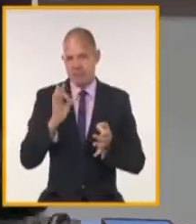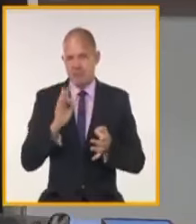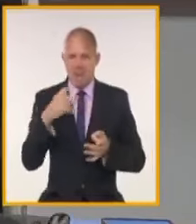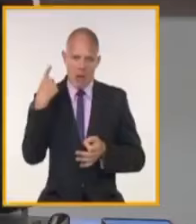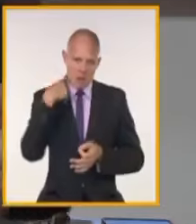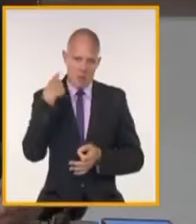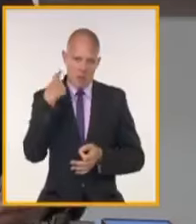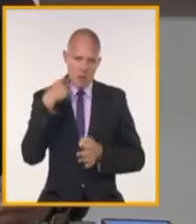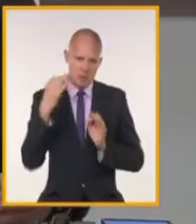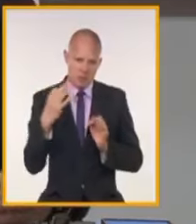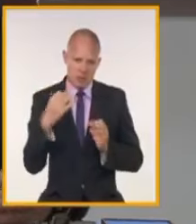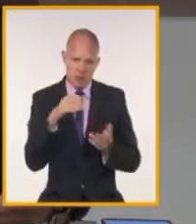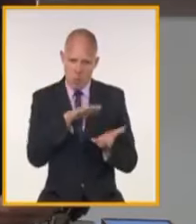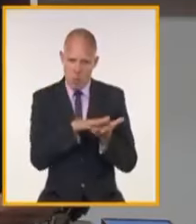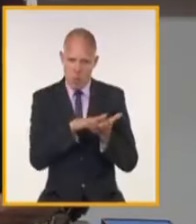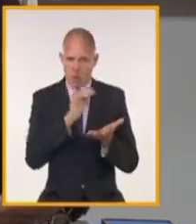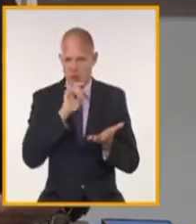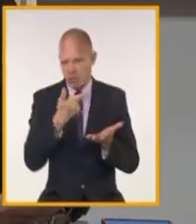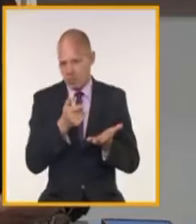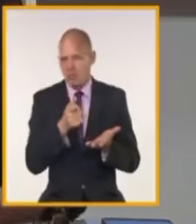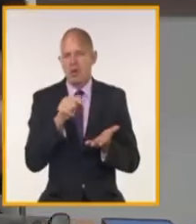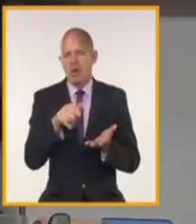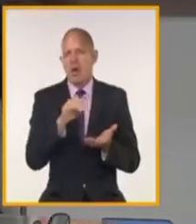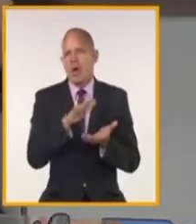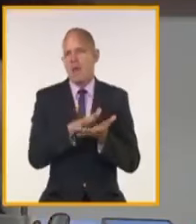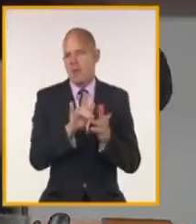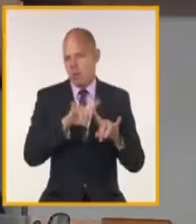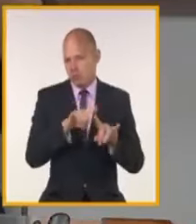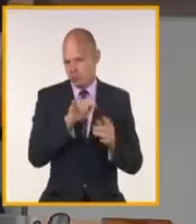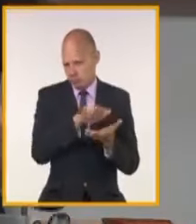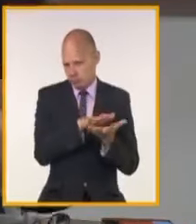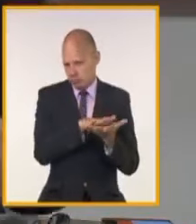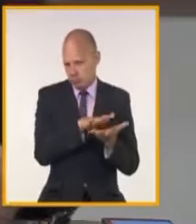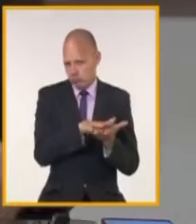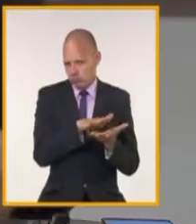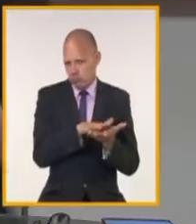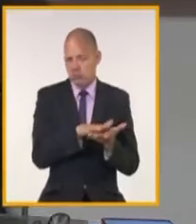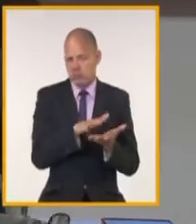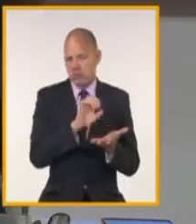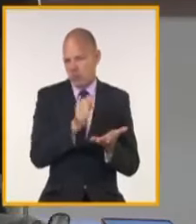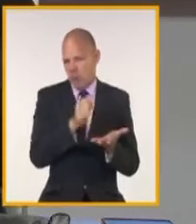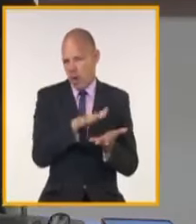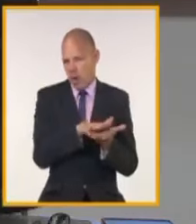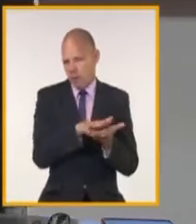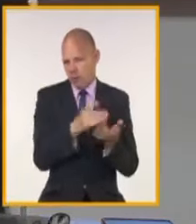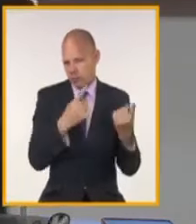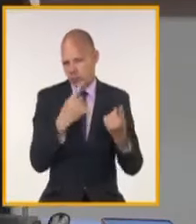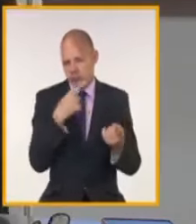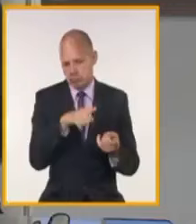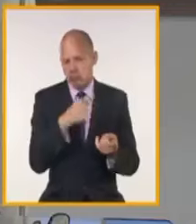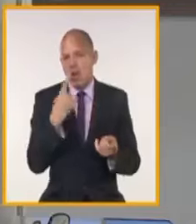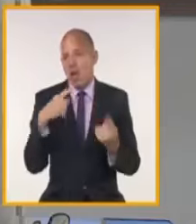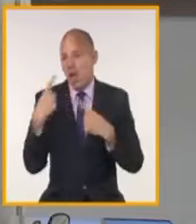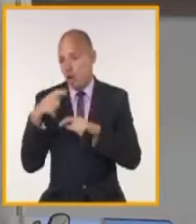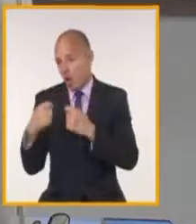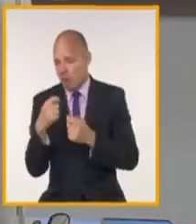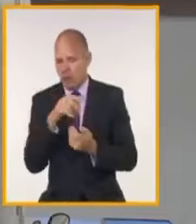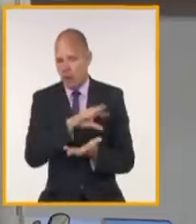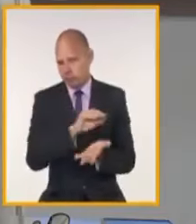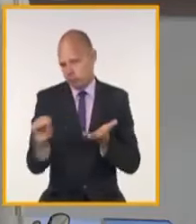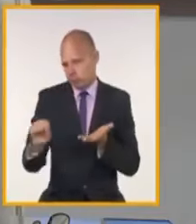años a los 5 años 180 má tiene 600 mw que siempre lo está en vida útil y eso estuvo funcionando hasta el